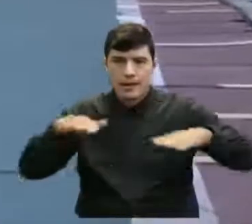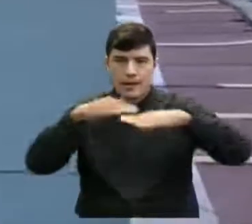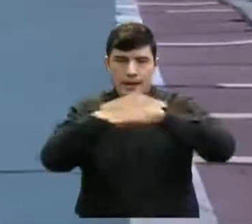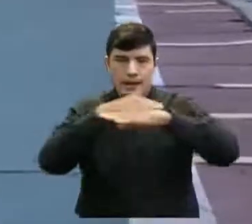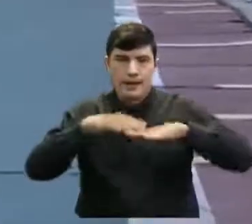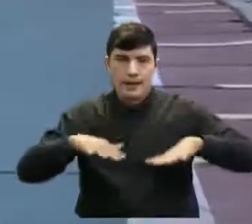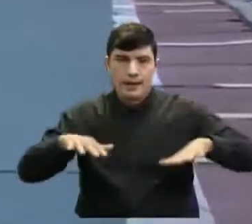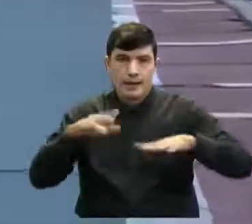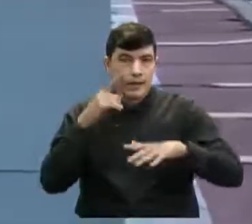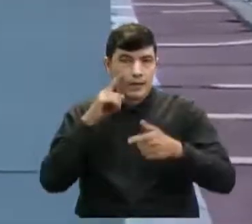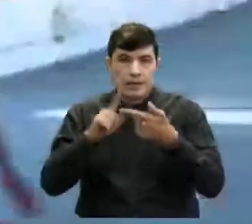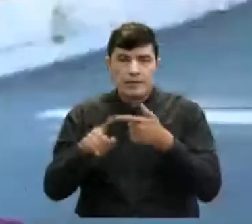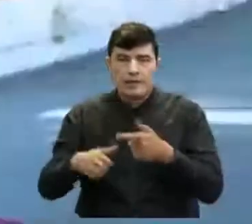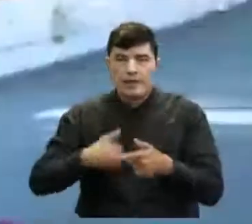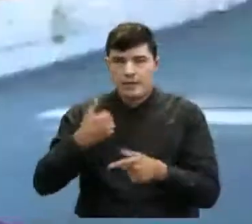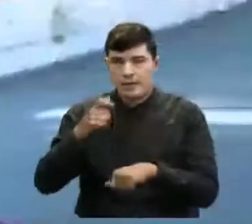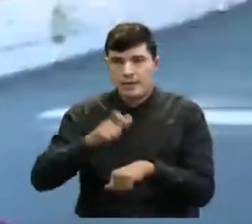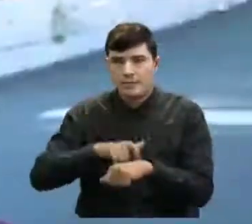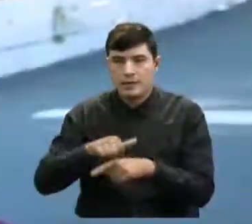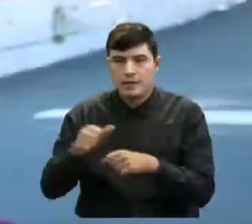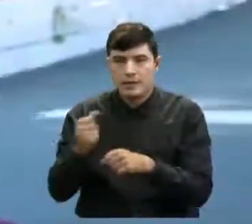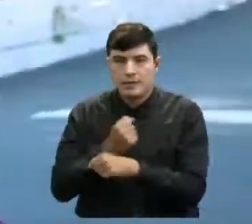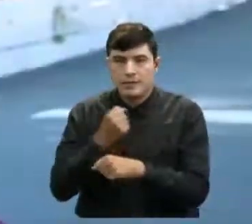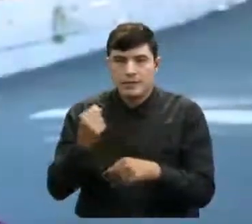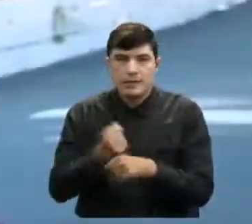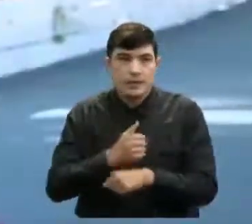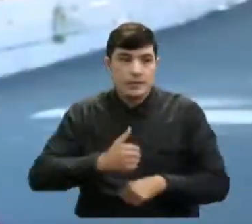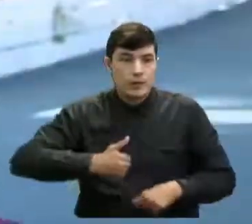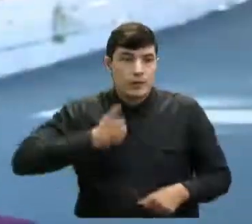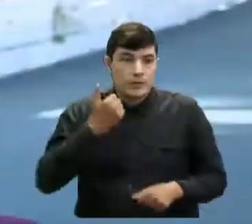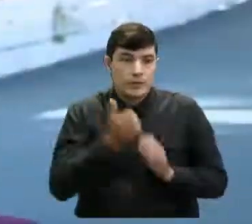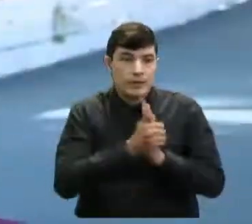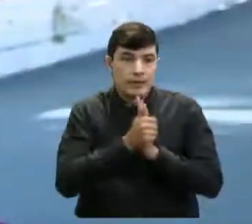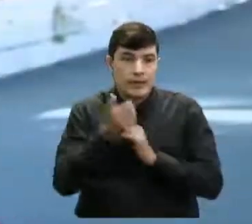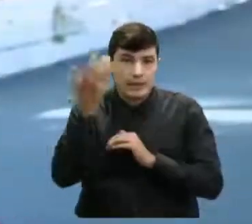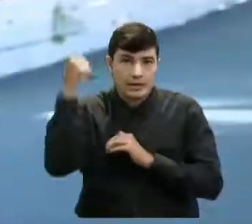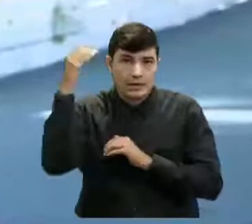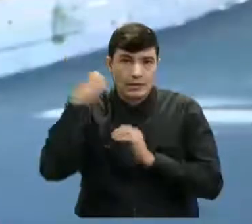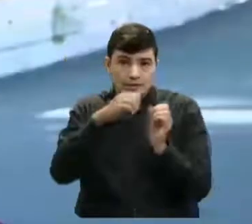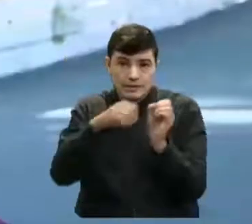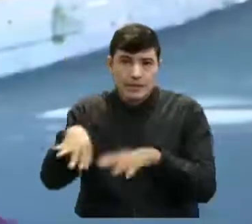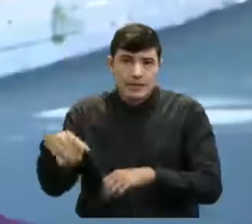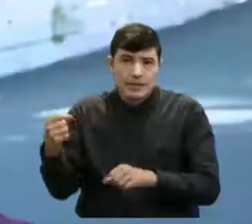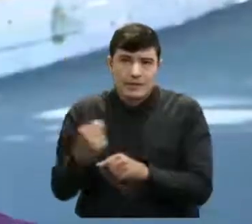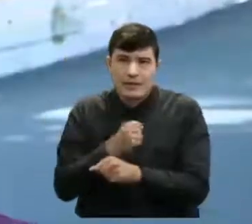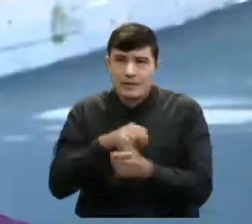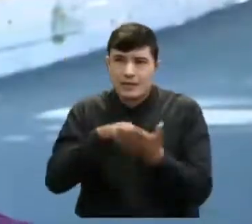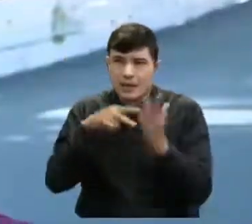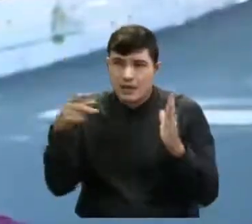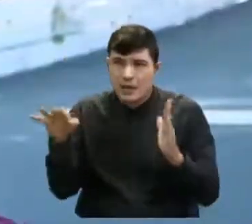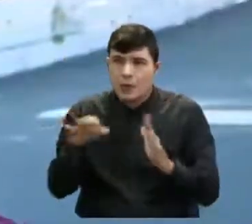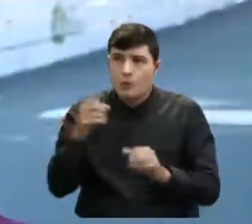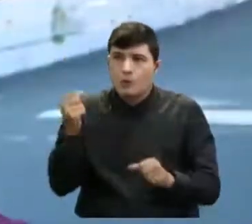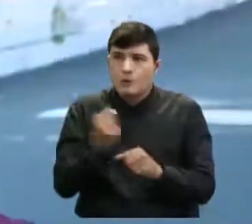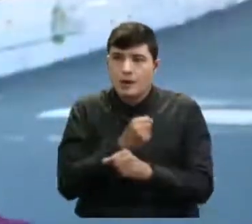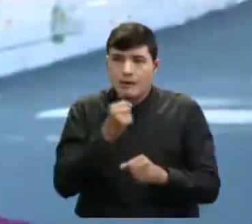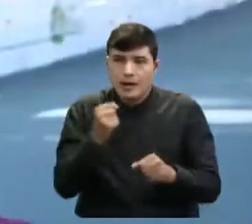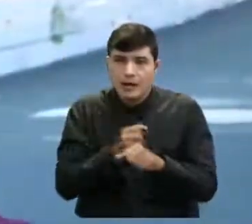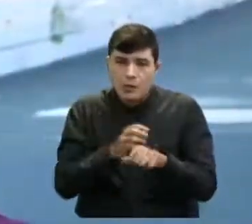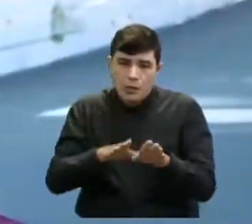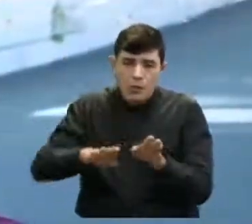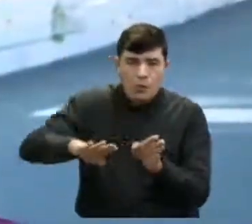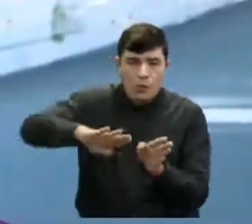el tiempo de trabajo y desarrollando todas nuestras habilidades ya que se ha perdido mucho el trabajo en la parte técnica el trabajo de curva